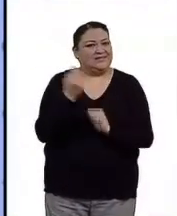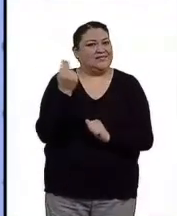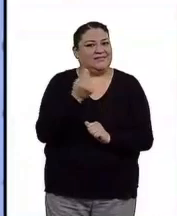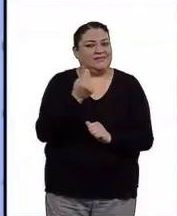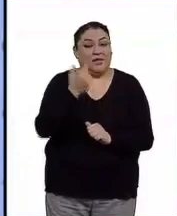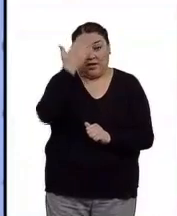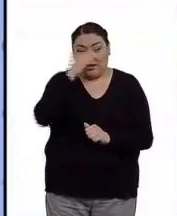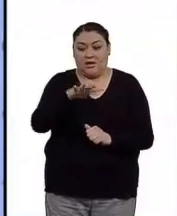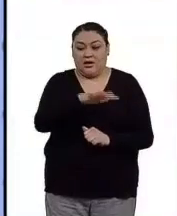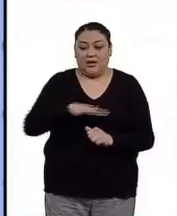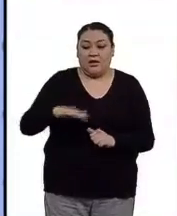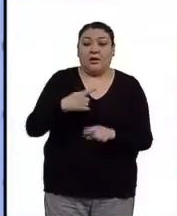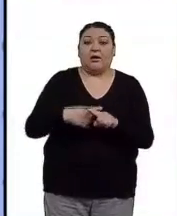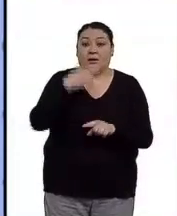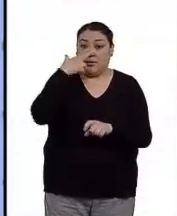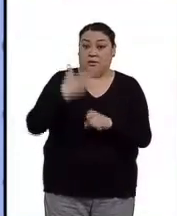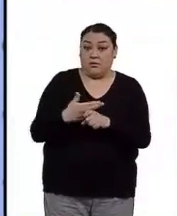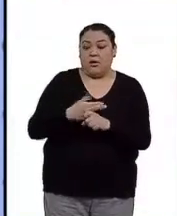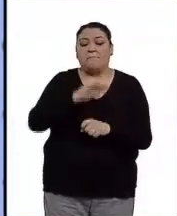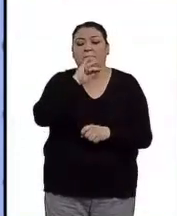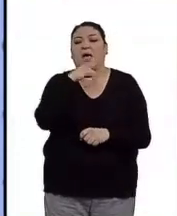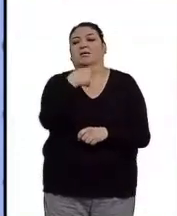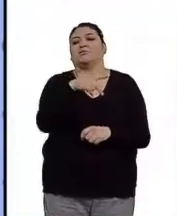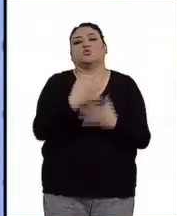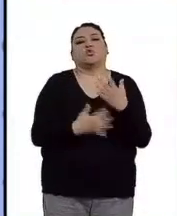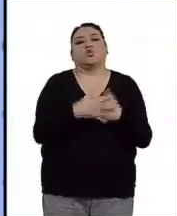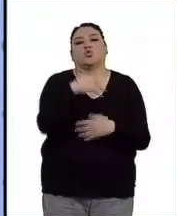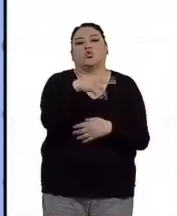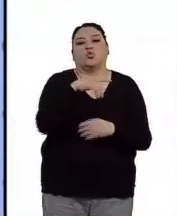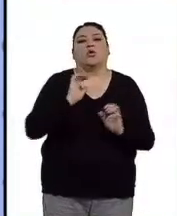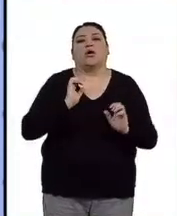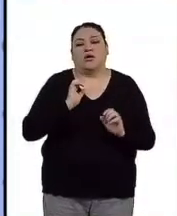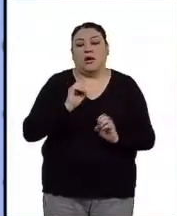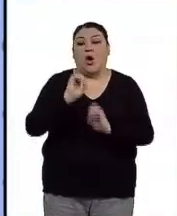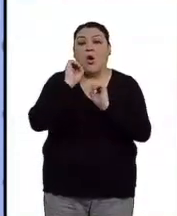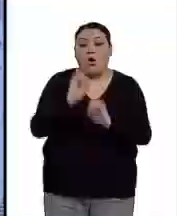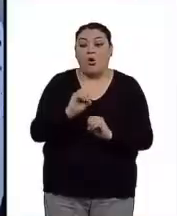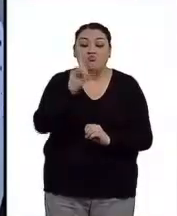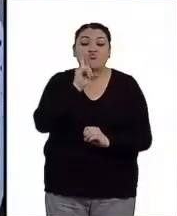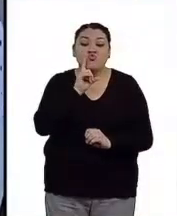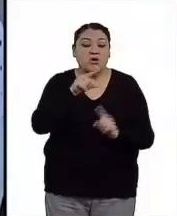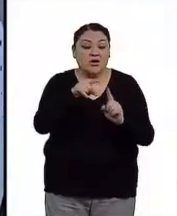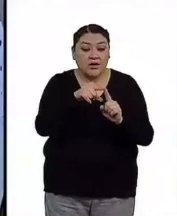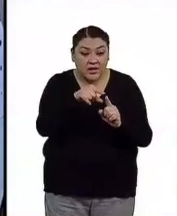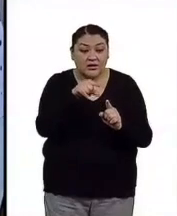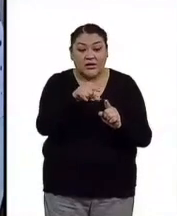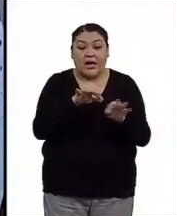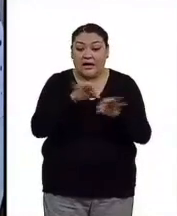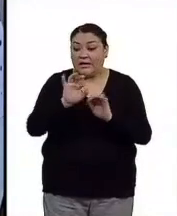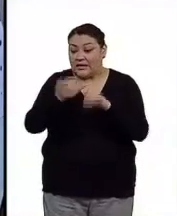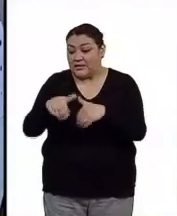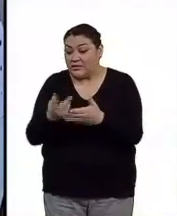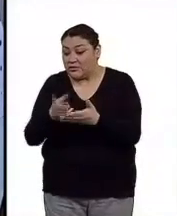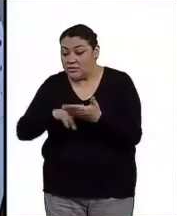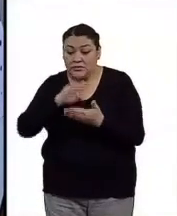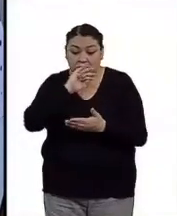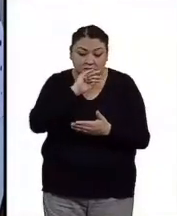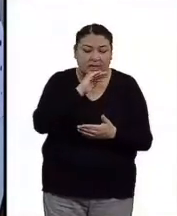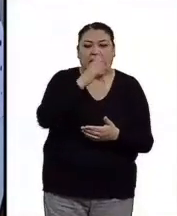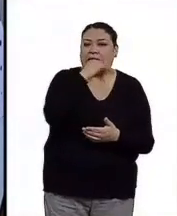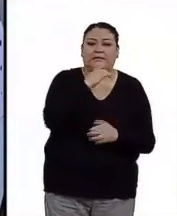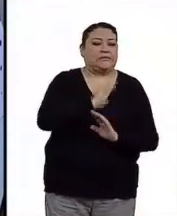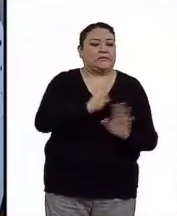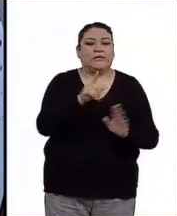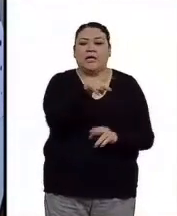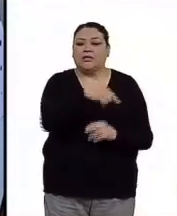las labores de cuidado nada más son responsabilidad de la mamá, o el tema de cómo una mujer no puede ser buena trabajadora y buena mamá al mismo tiempo, y por eso